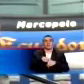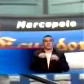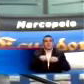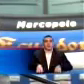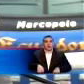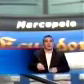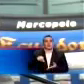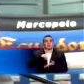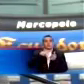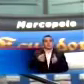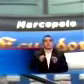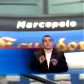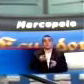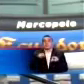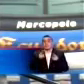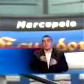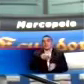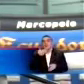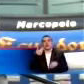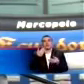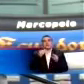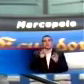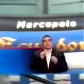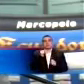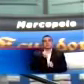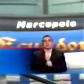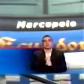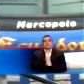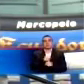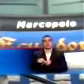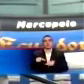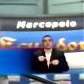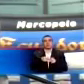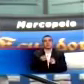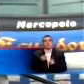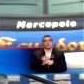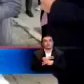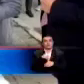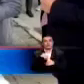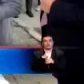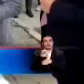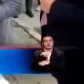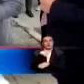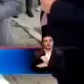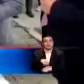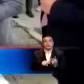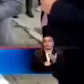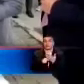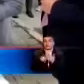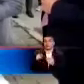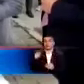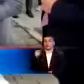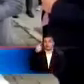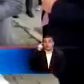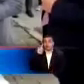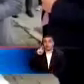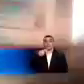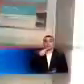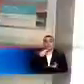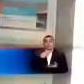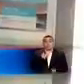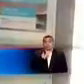ciudadanía y mejora la competitividad en los sectores productivos del país. El ministro Andrés Michelena destacó que este